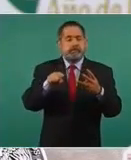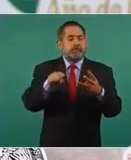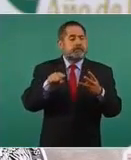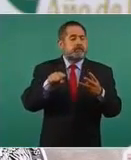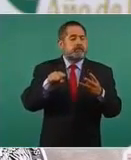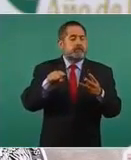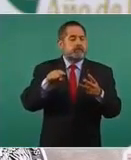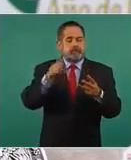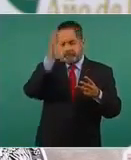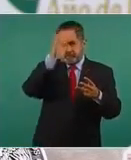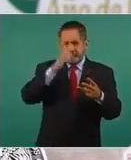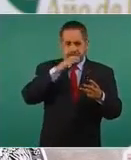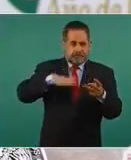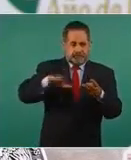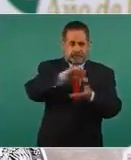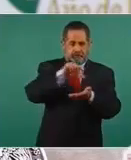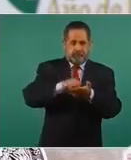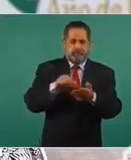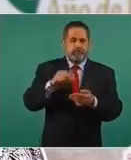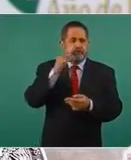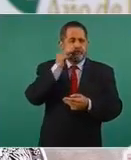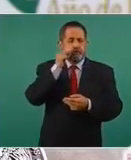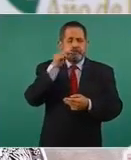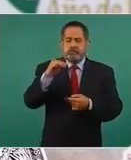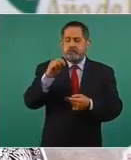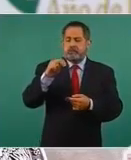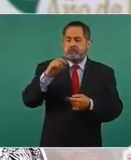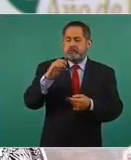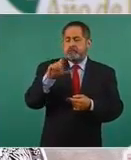centro del estado, en Monclova,